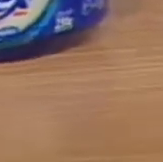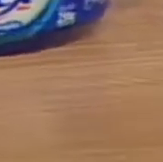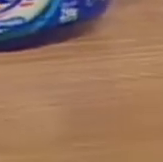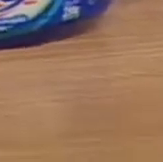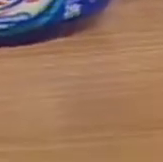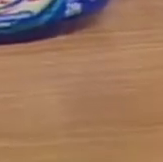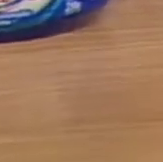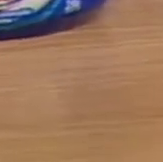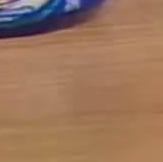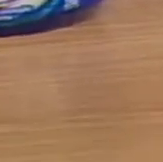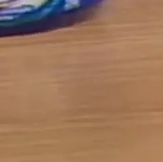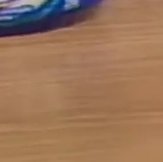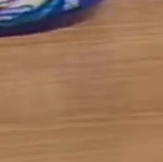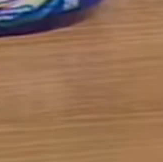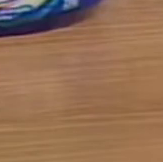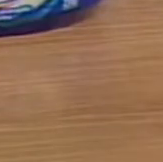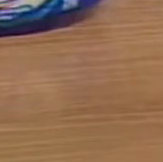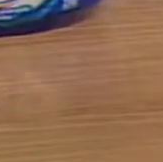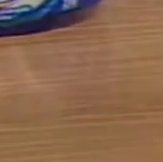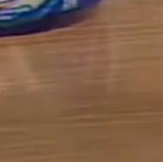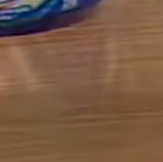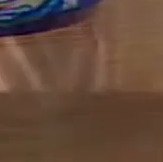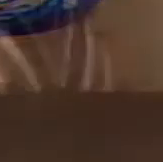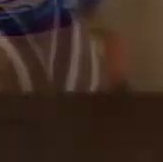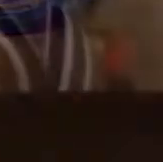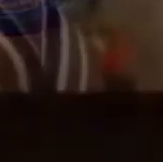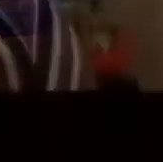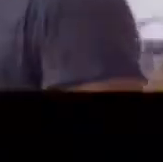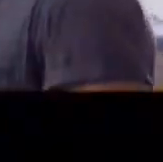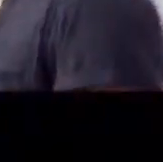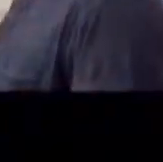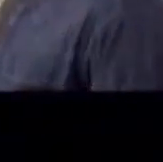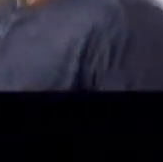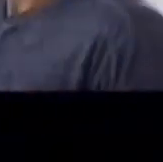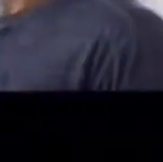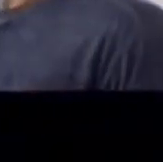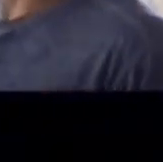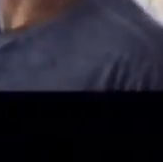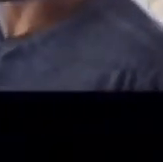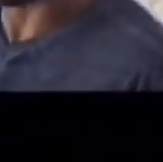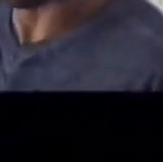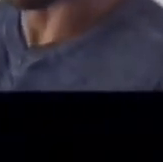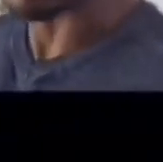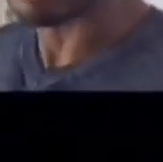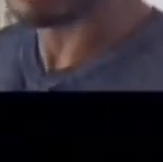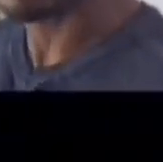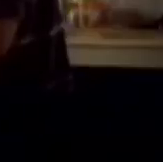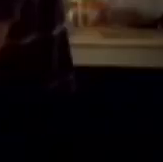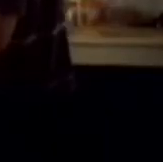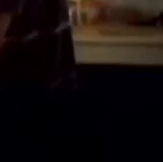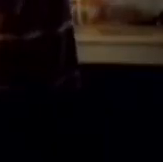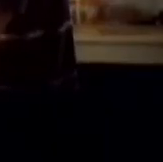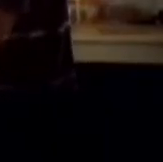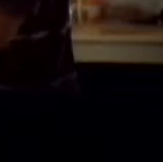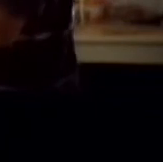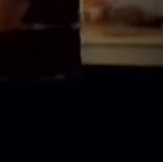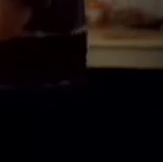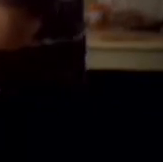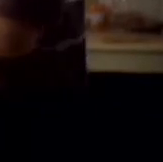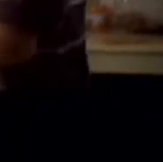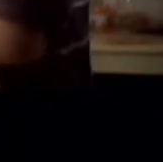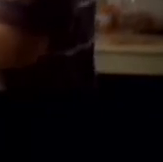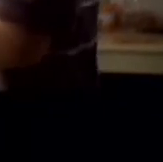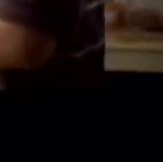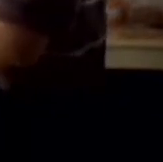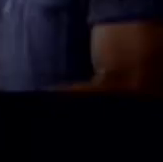lavavajilla que disuelve la grasa. Se enjuaga facilito. Tiene glicerina que es perfecta para nuestras manos. Es recomendada por los